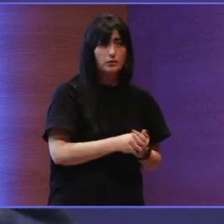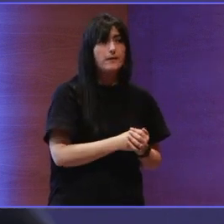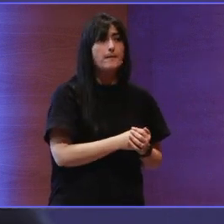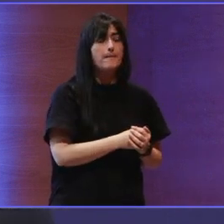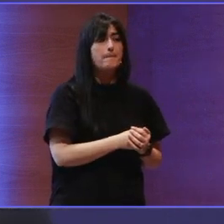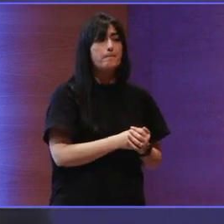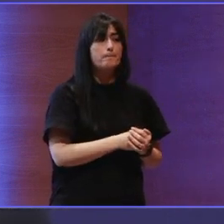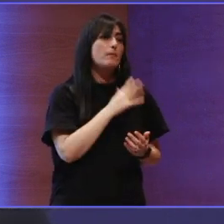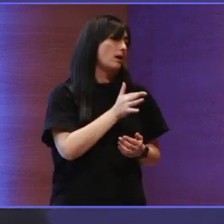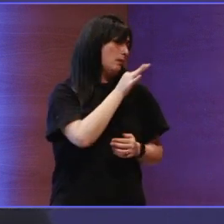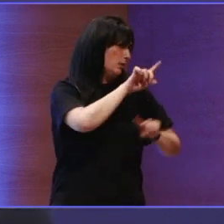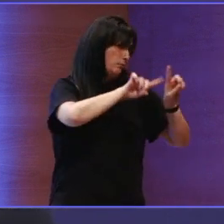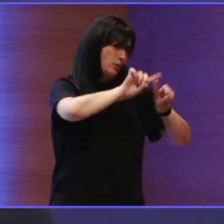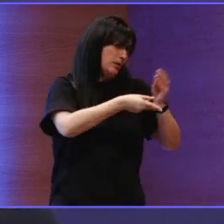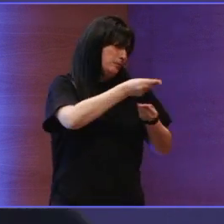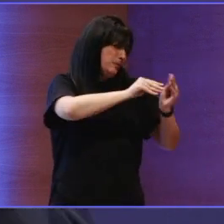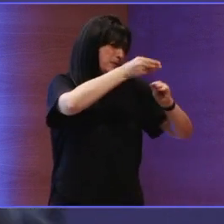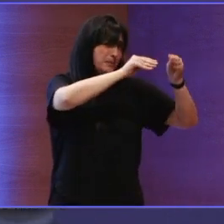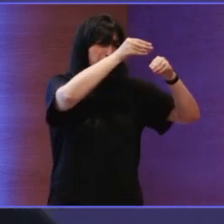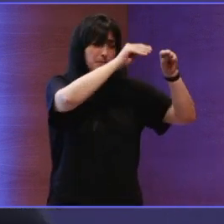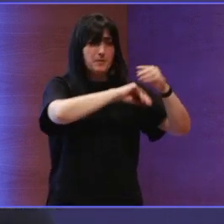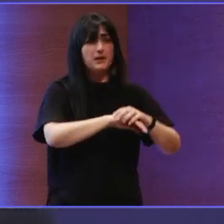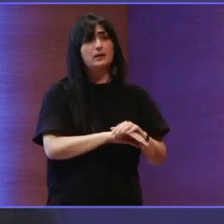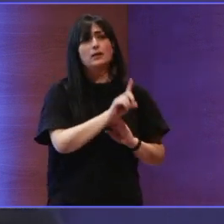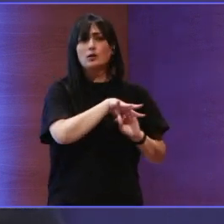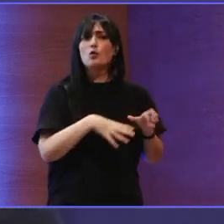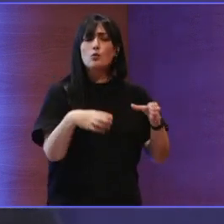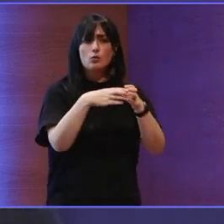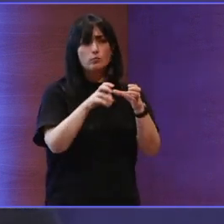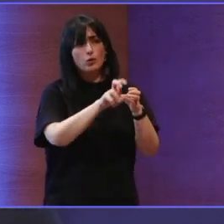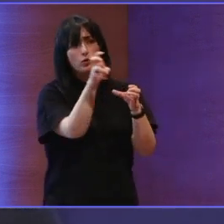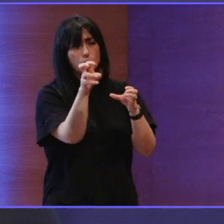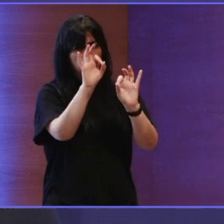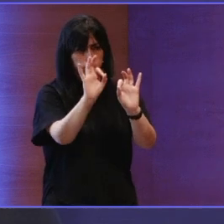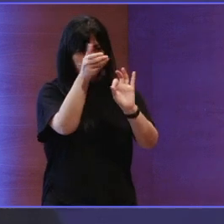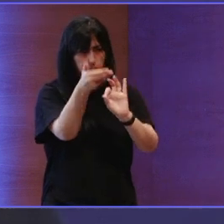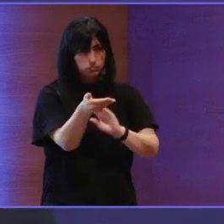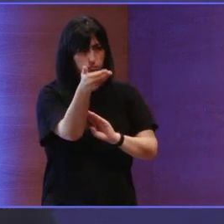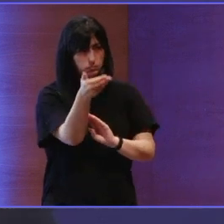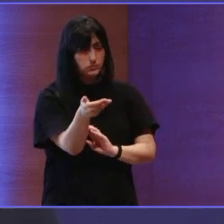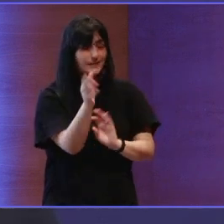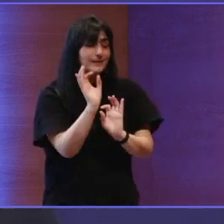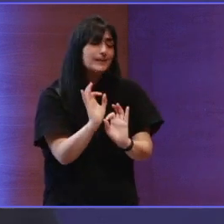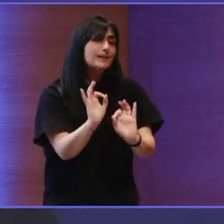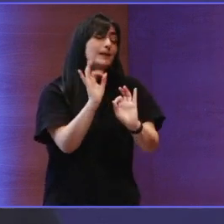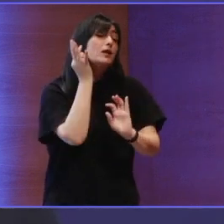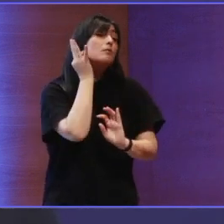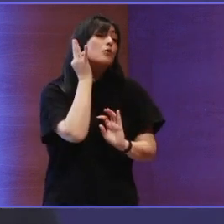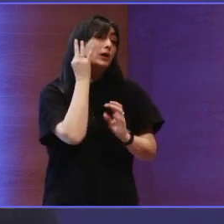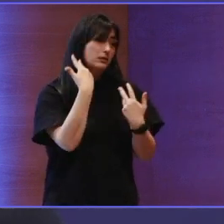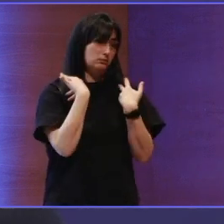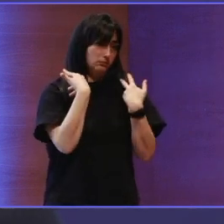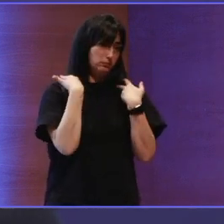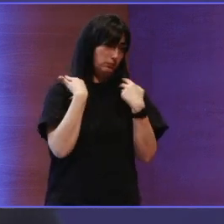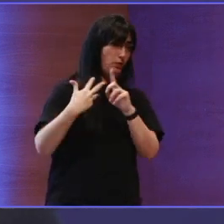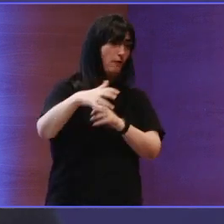añadido otras problemas y un grupo bastante importante de sobre todo mujeres Víctimas de violencia